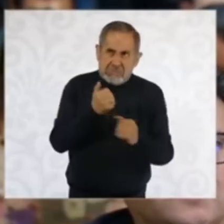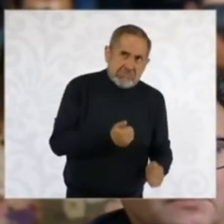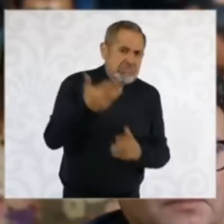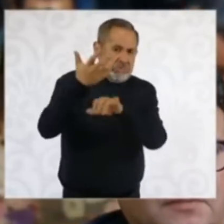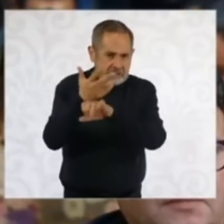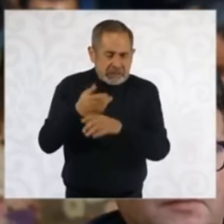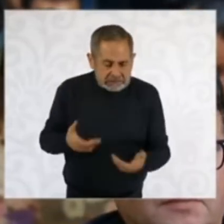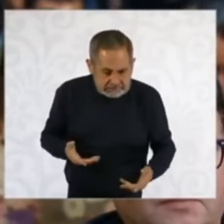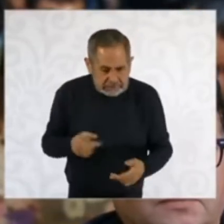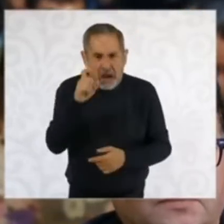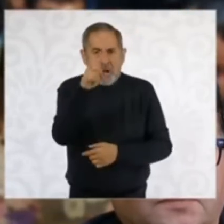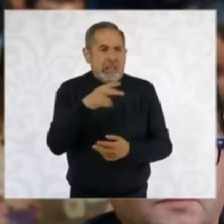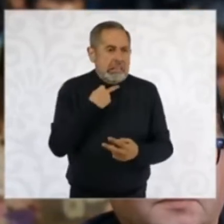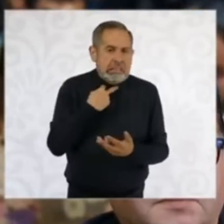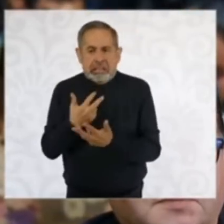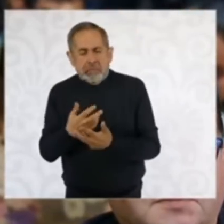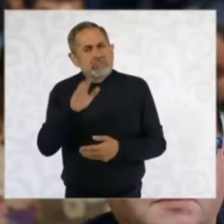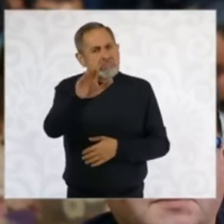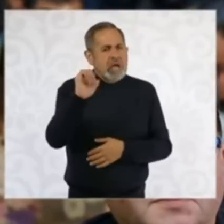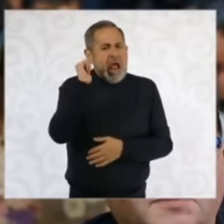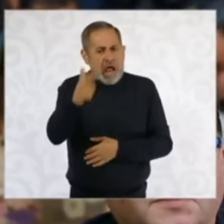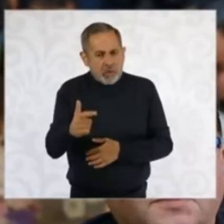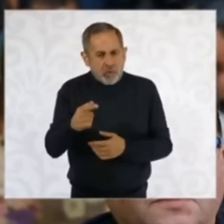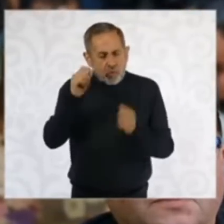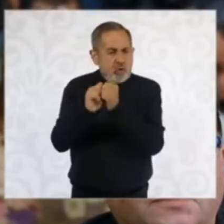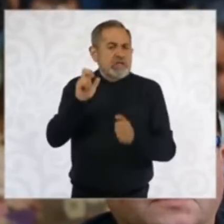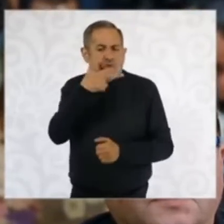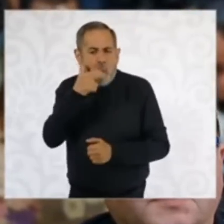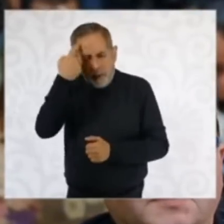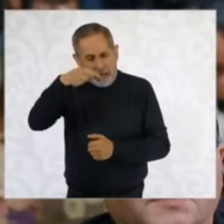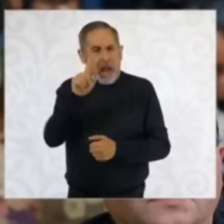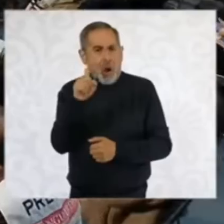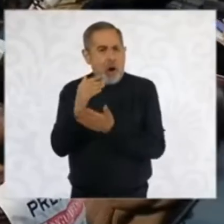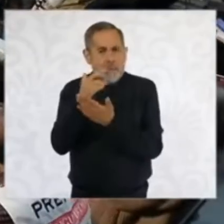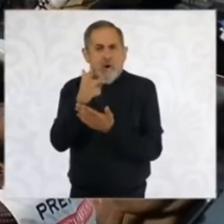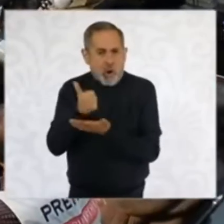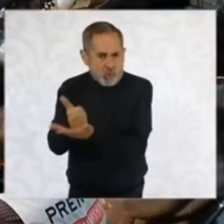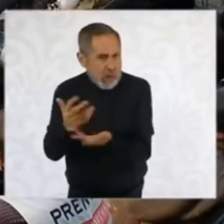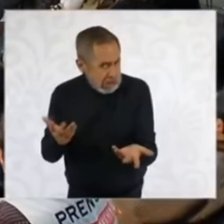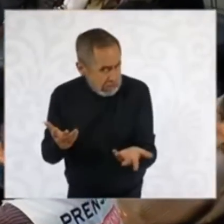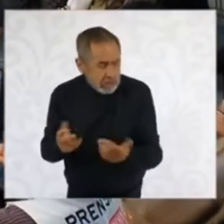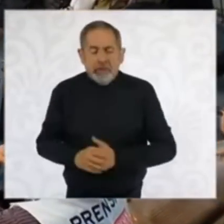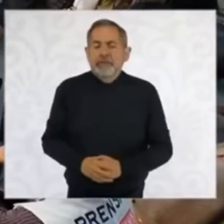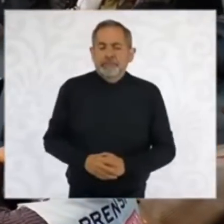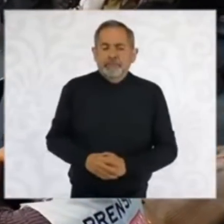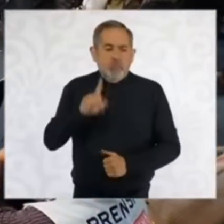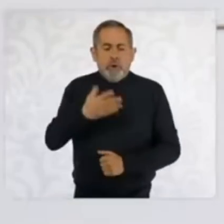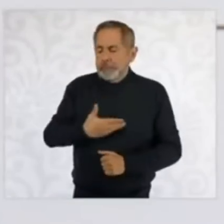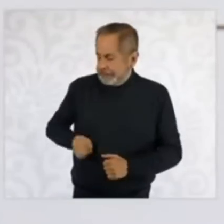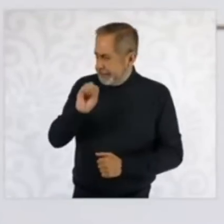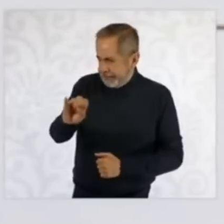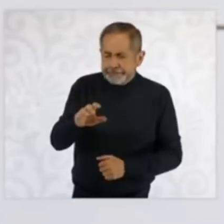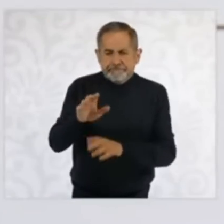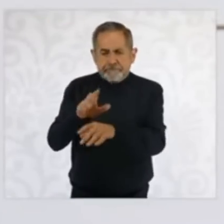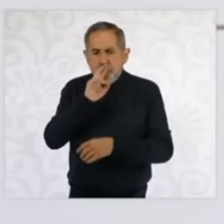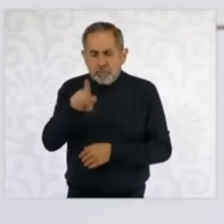¿Hay proyectos y acciones concretas con el gobierno de Estado de Chihuahua? Sí, estuvo, no